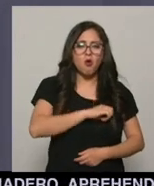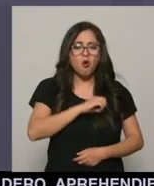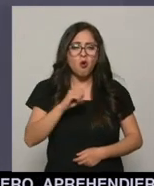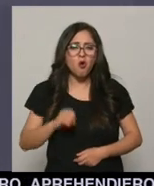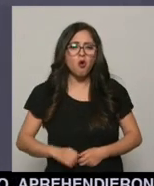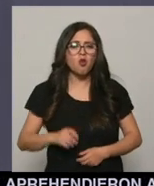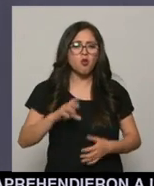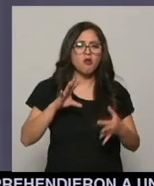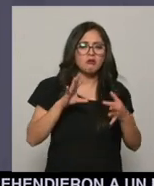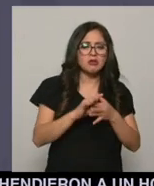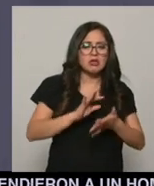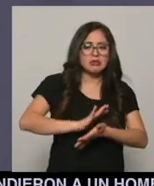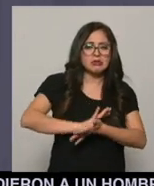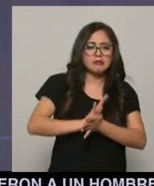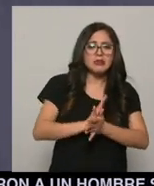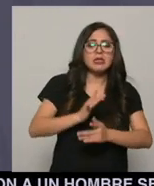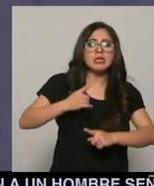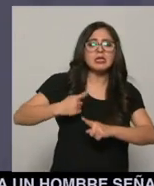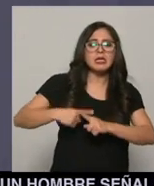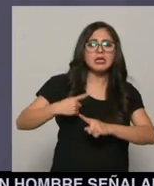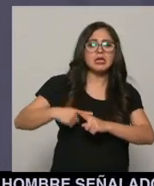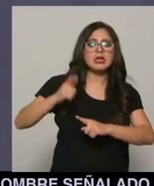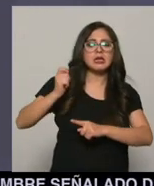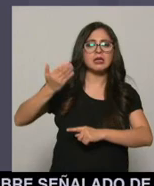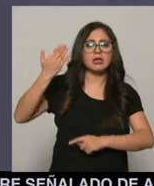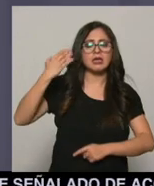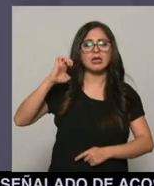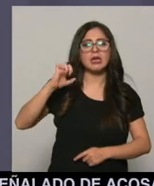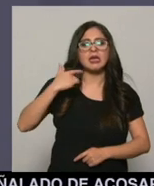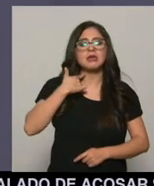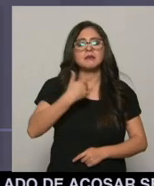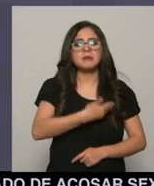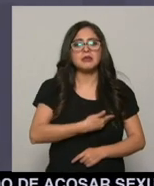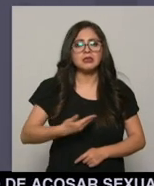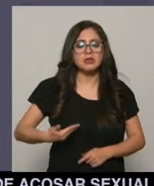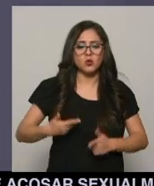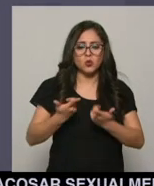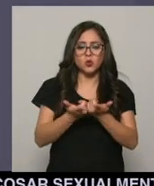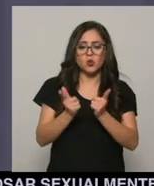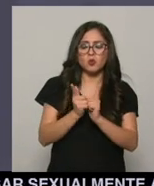los expresidentes del PAN. Tanto Fox como Calderón